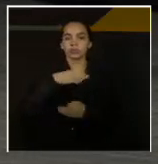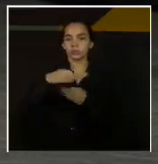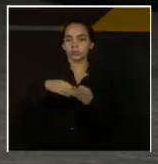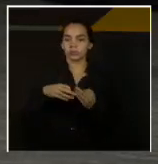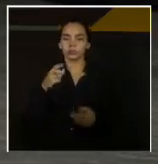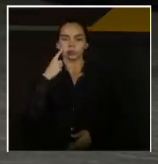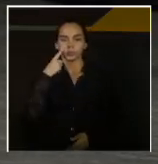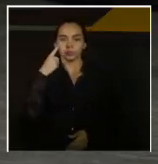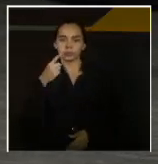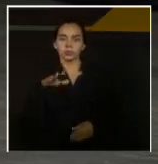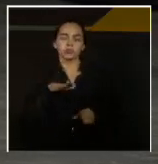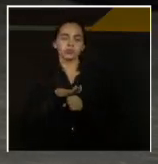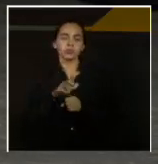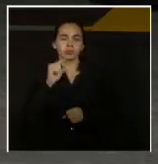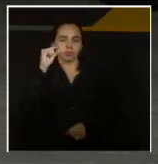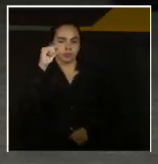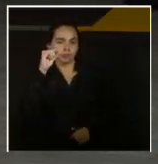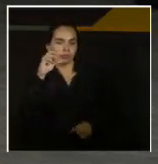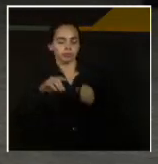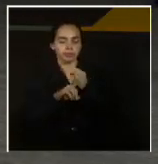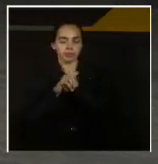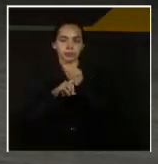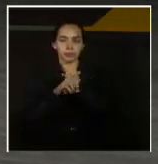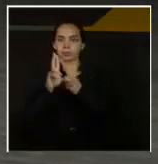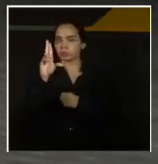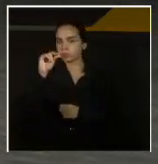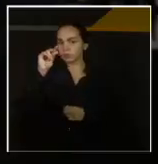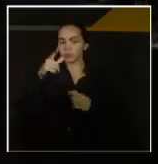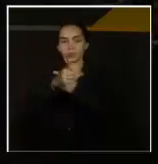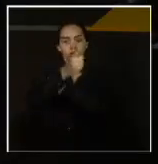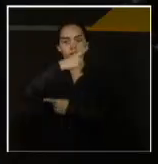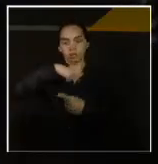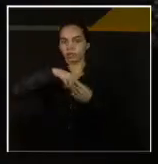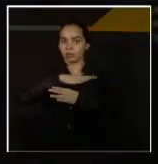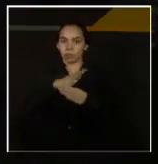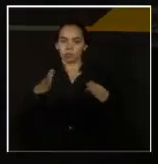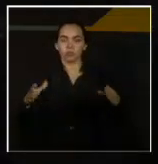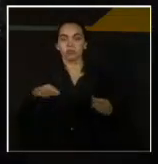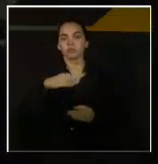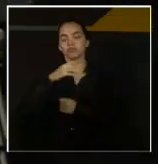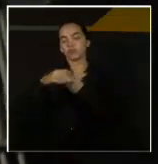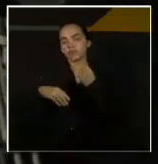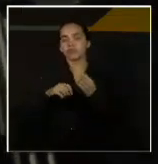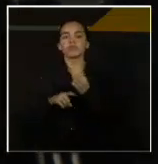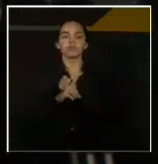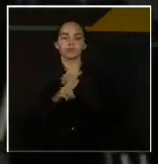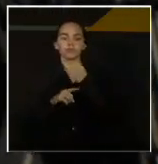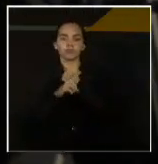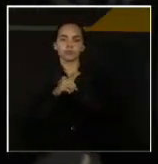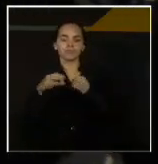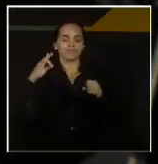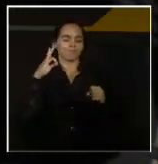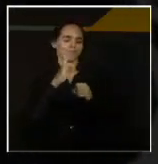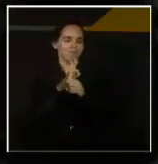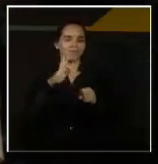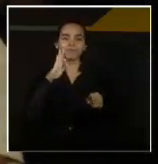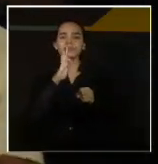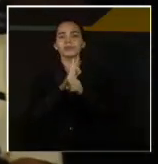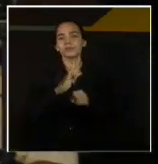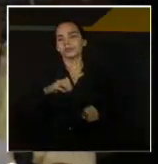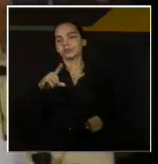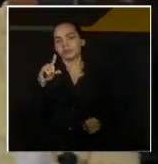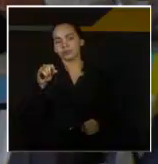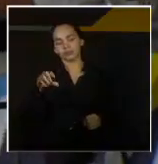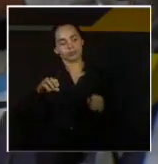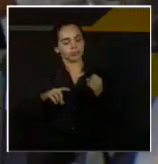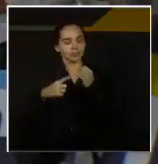fijamos en cuál es el pequeño problema que vamos a atacar, sino en todas las aristas que en un momento dado están pegando e